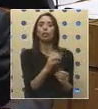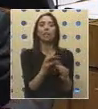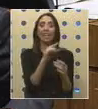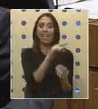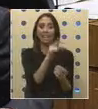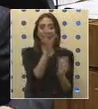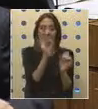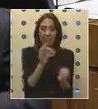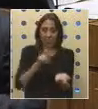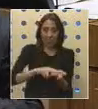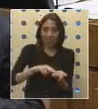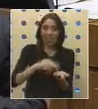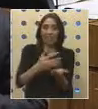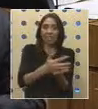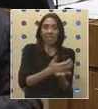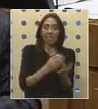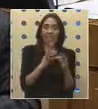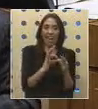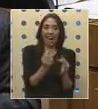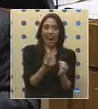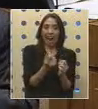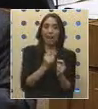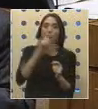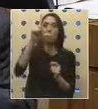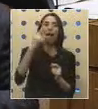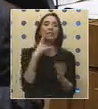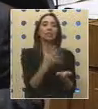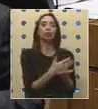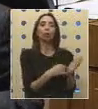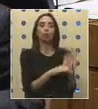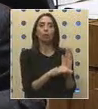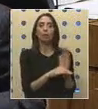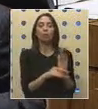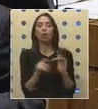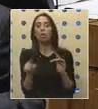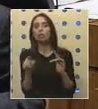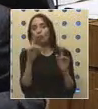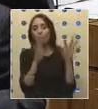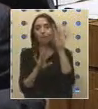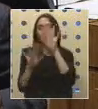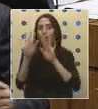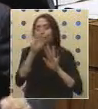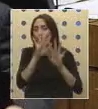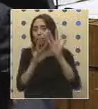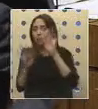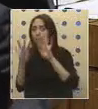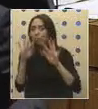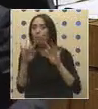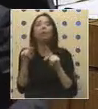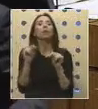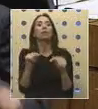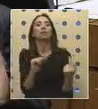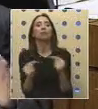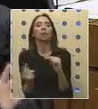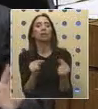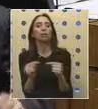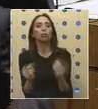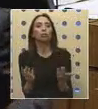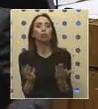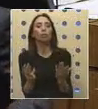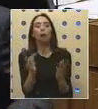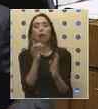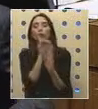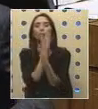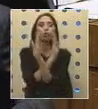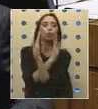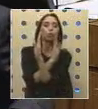mínimo. Entonces, esta es una serie de trucos, presidente, los que se generan en esta discusión, solo para